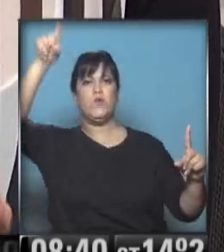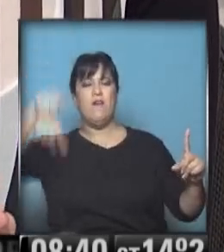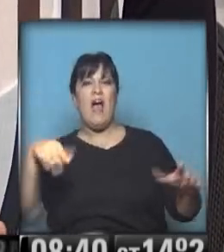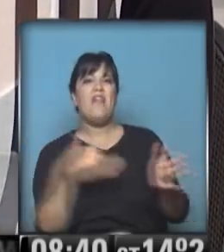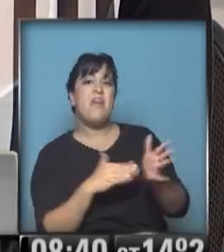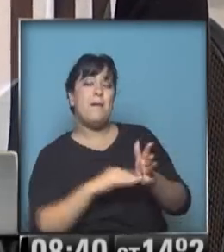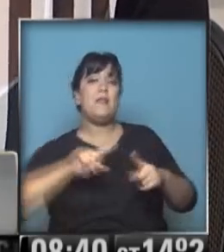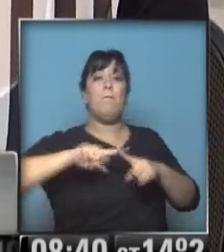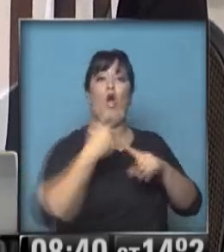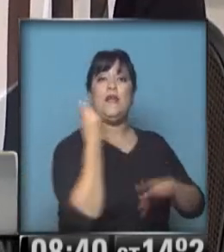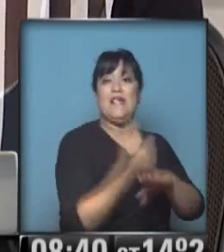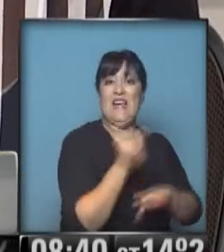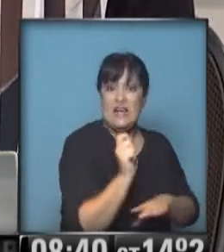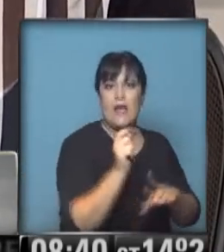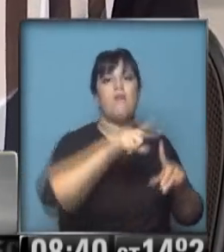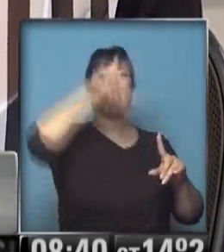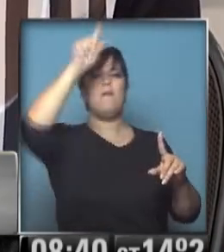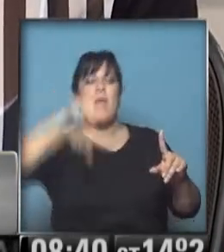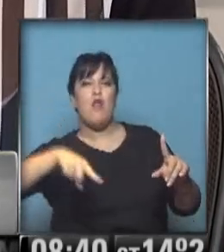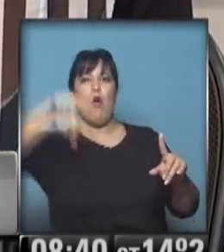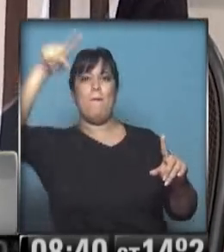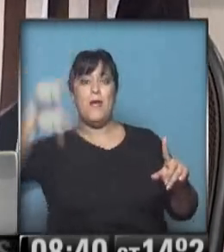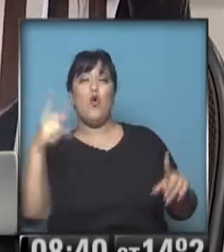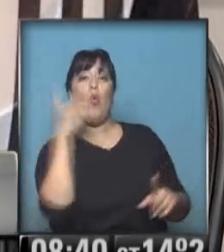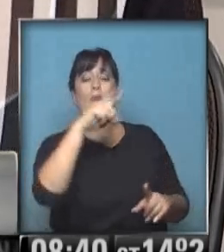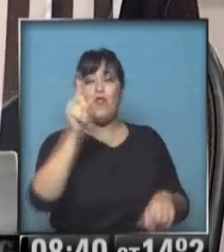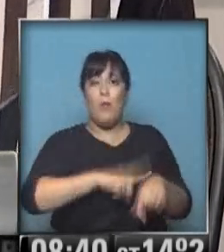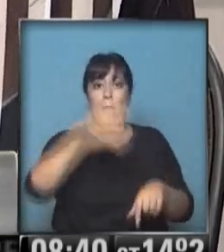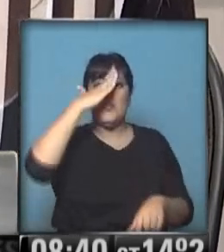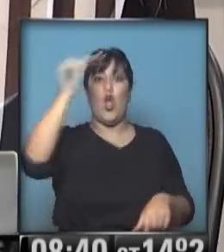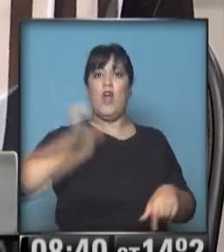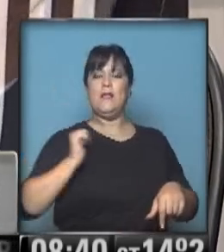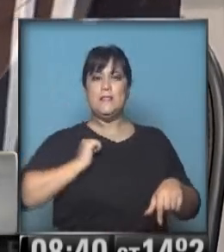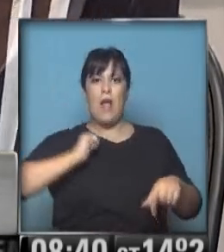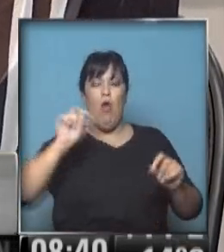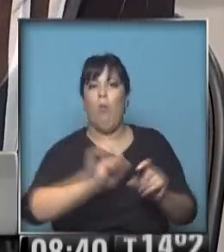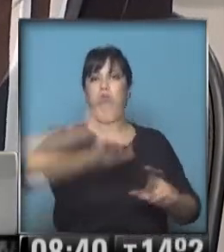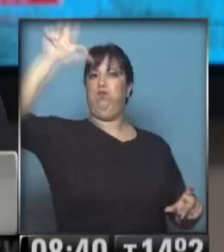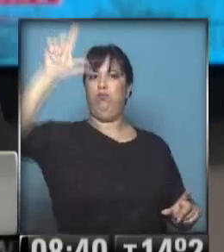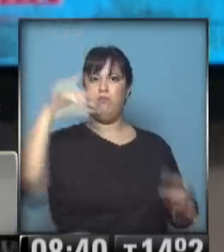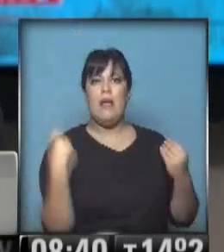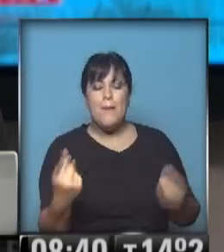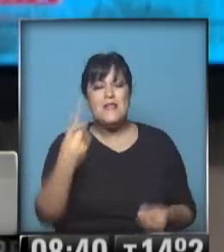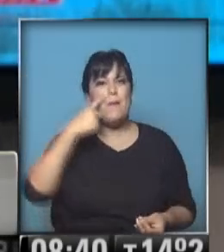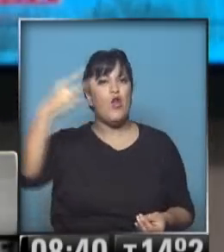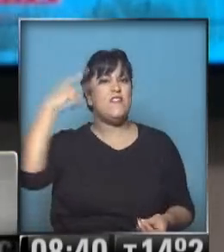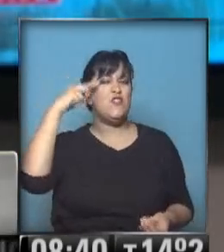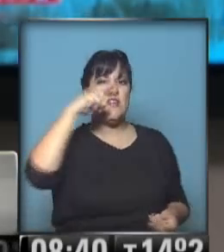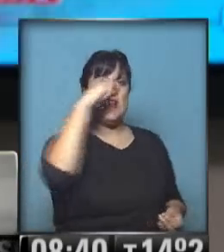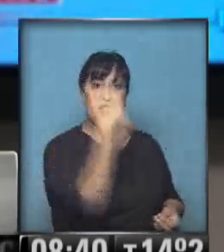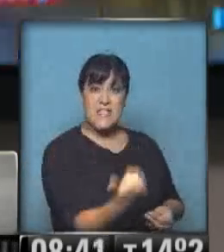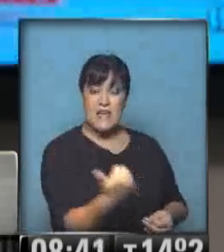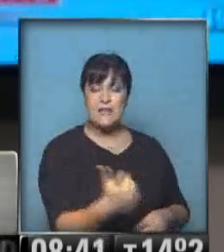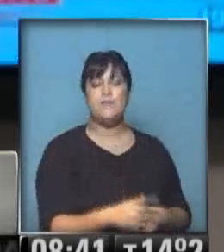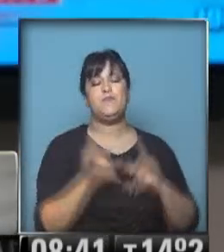qué política de estado se lleva a cabo cuando aparece ese golpe se dispara Qué pasa a partir del 76 ahí bueno justamente esto que